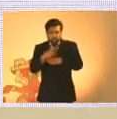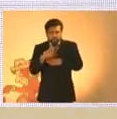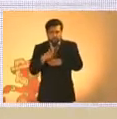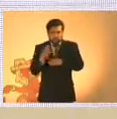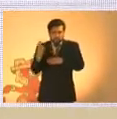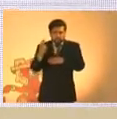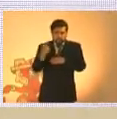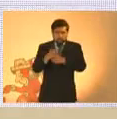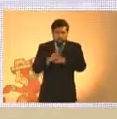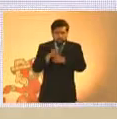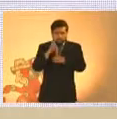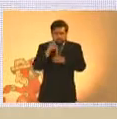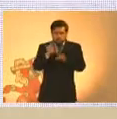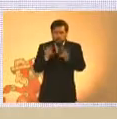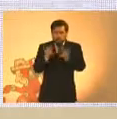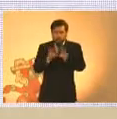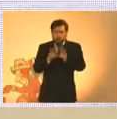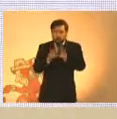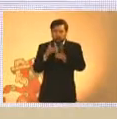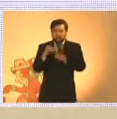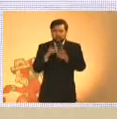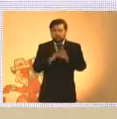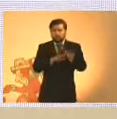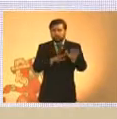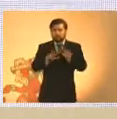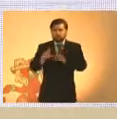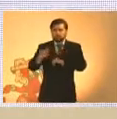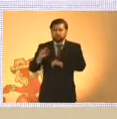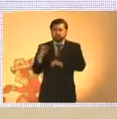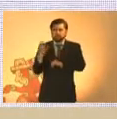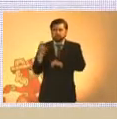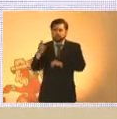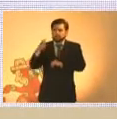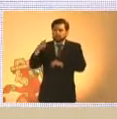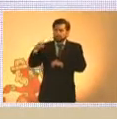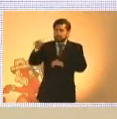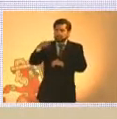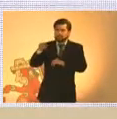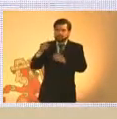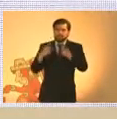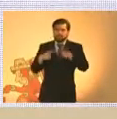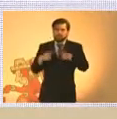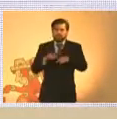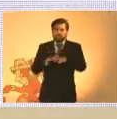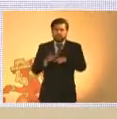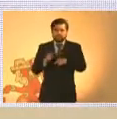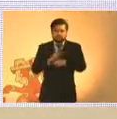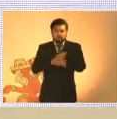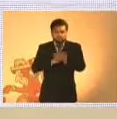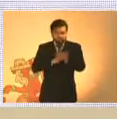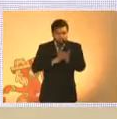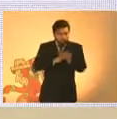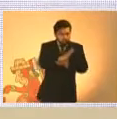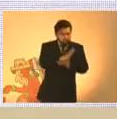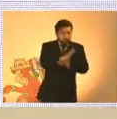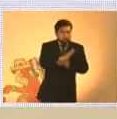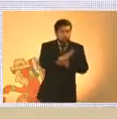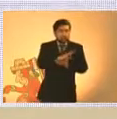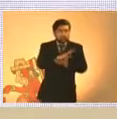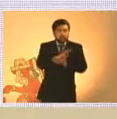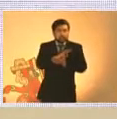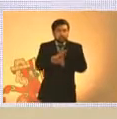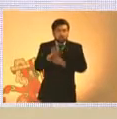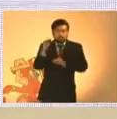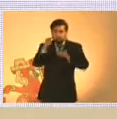ver como en 1824 aquellas personas eran capaces de cruzar los andes sin